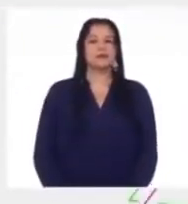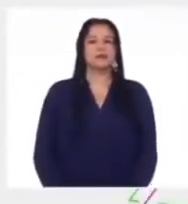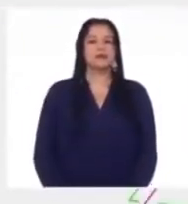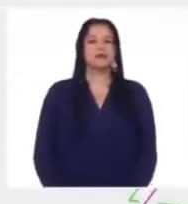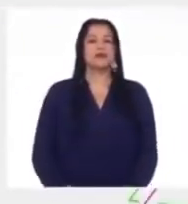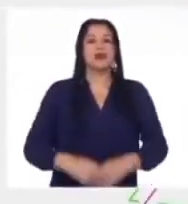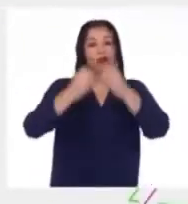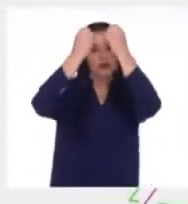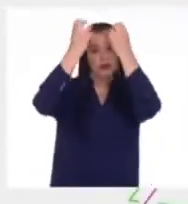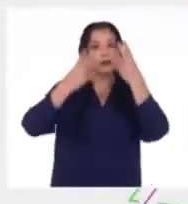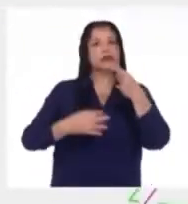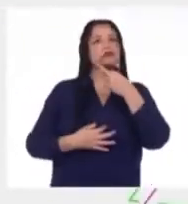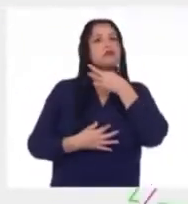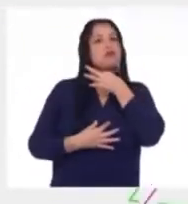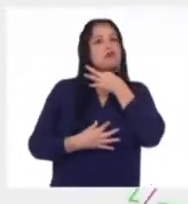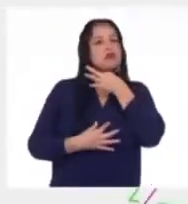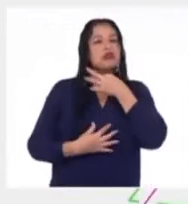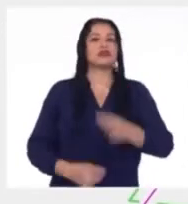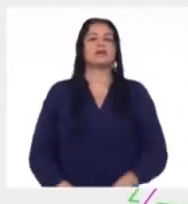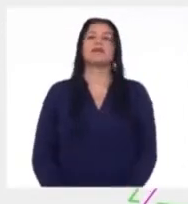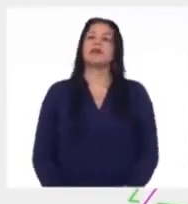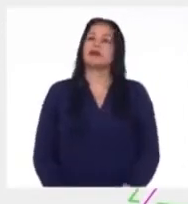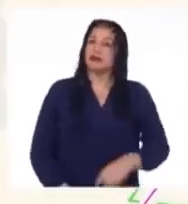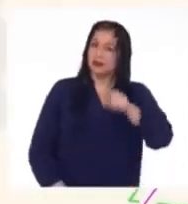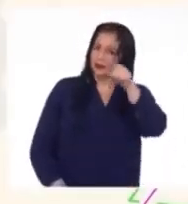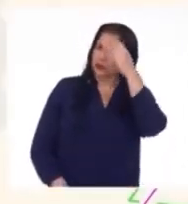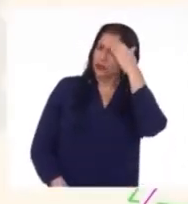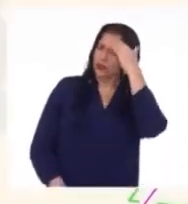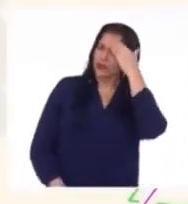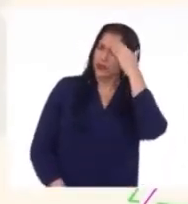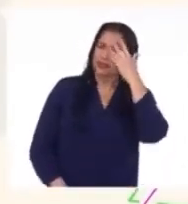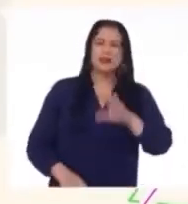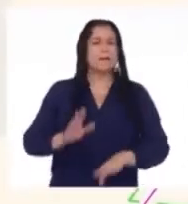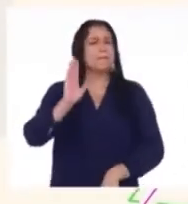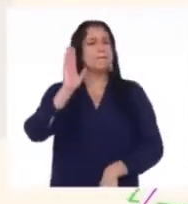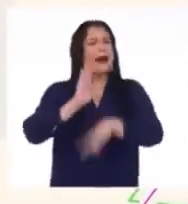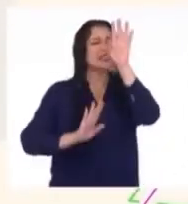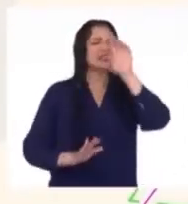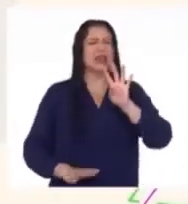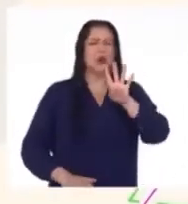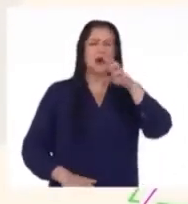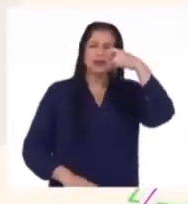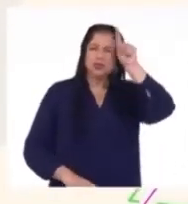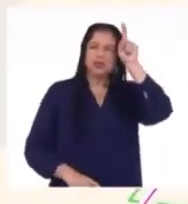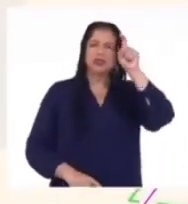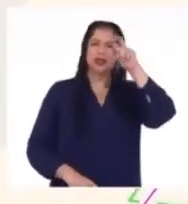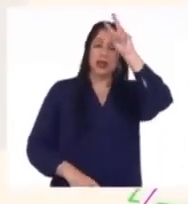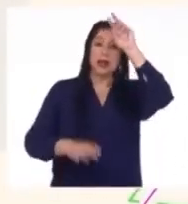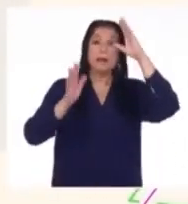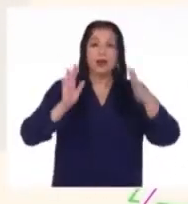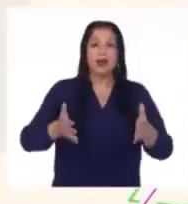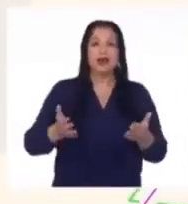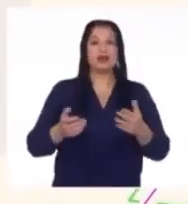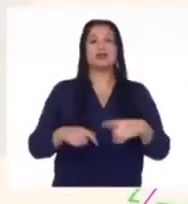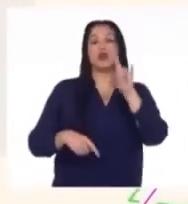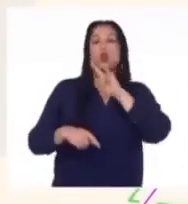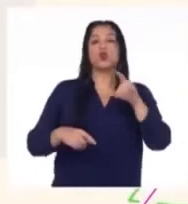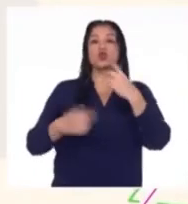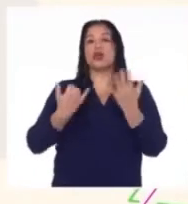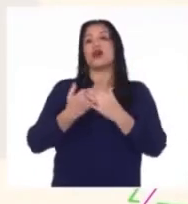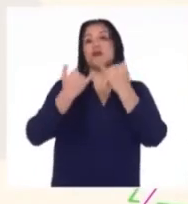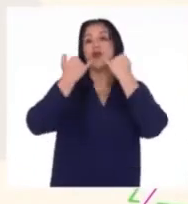El dato curioso. ¿Sabías que más de 4 millones de peruanos tienen como lengua